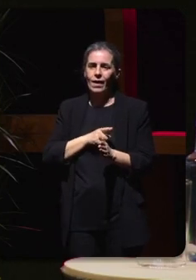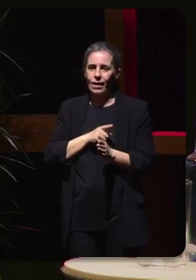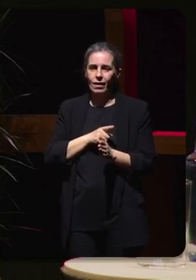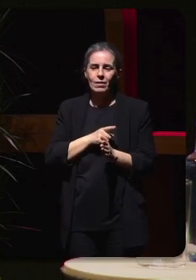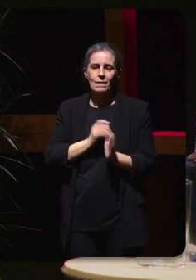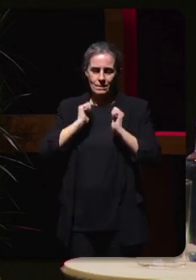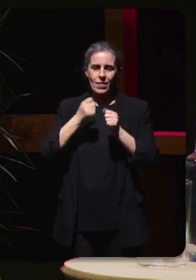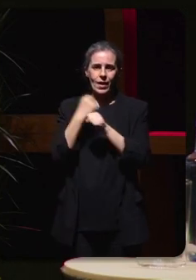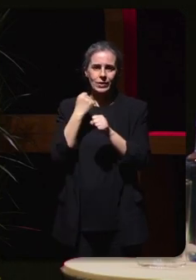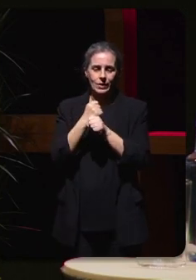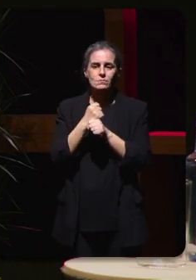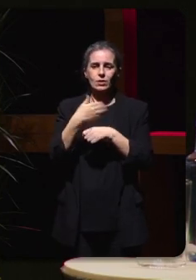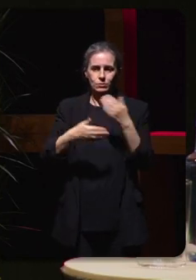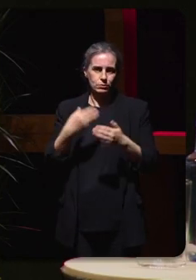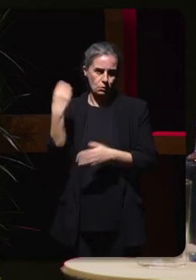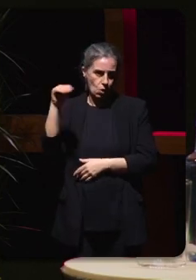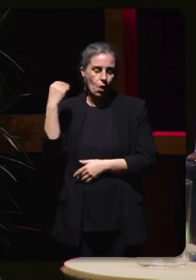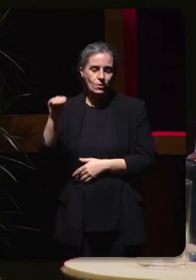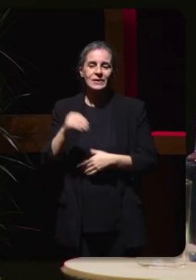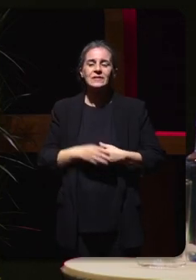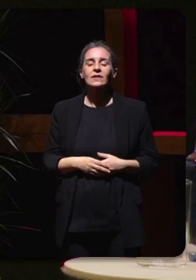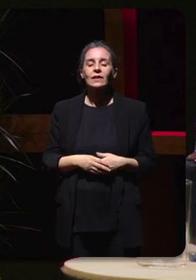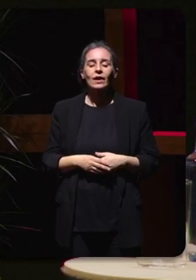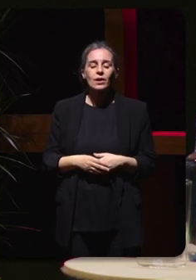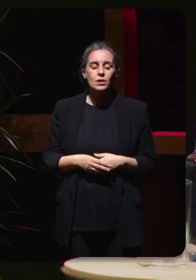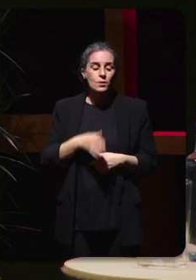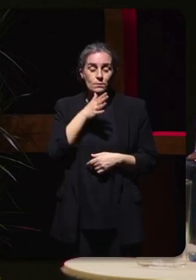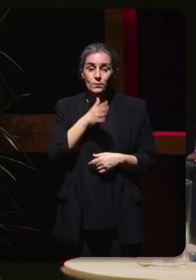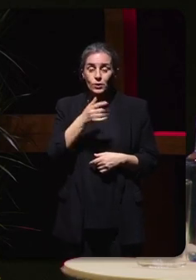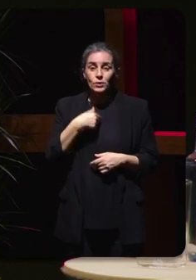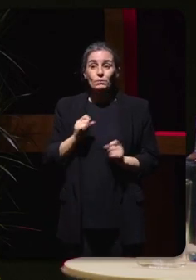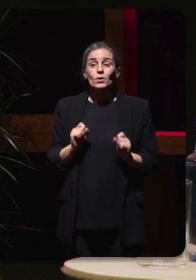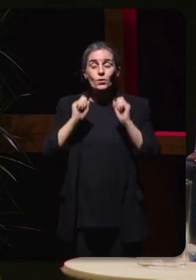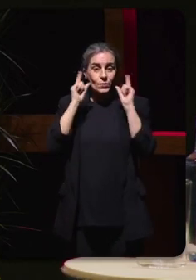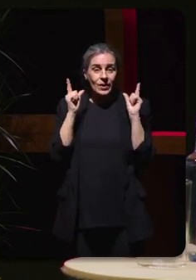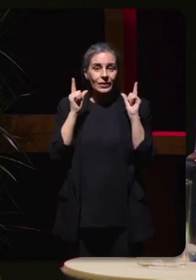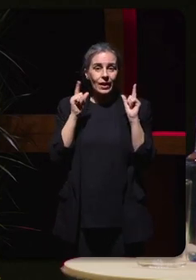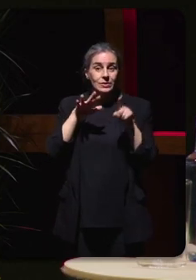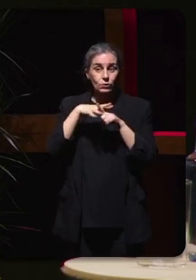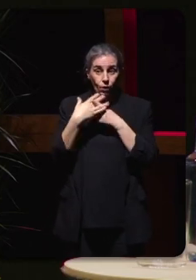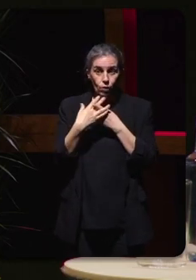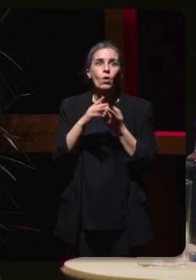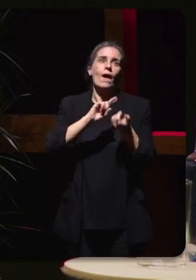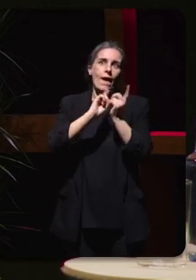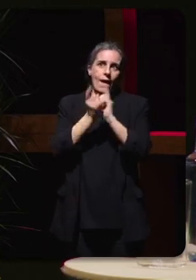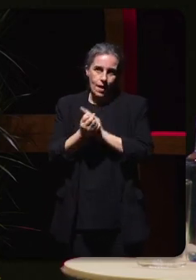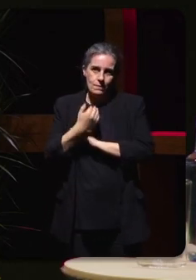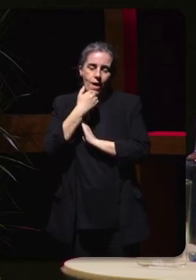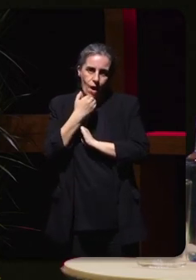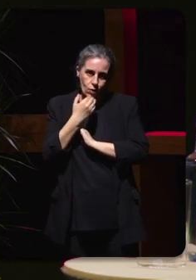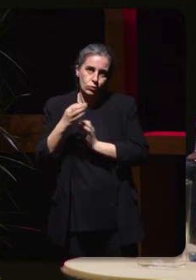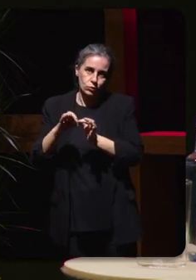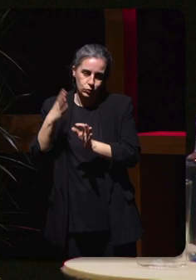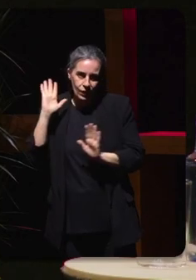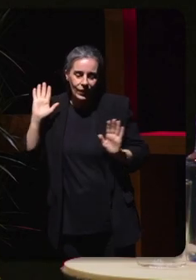las compañeras mucho más jóvenes, obviamente, ¿no? Porque me doy cuenta de que las cosas han cambiado, afortunadamente,